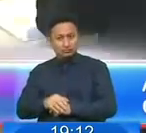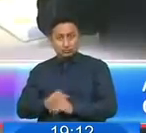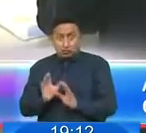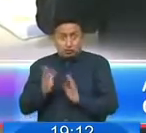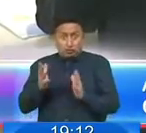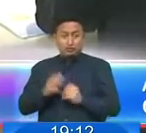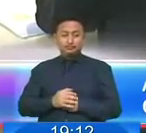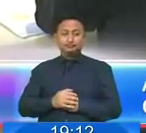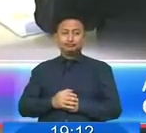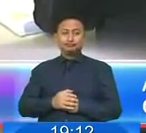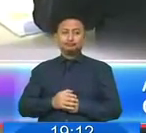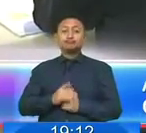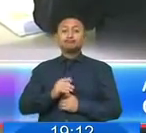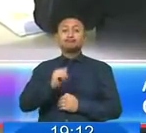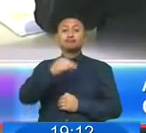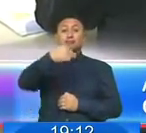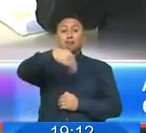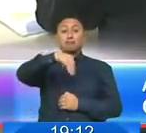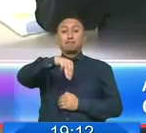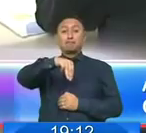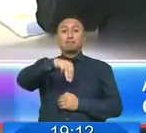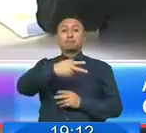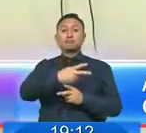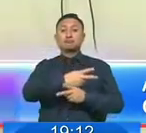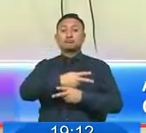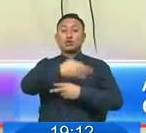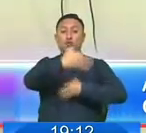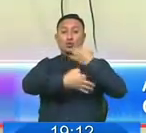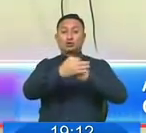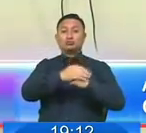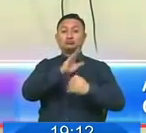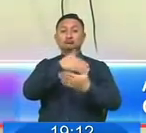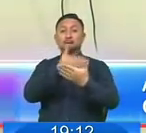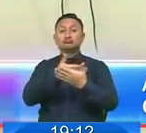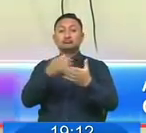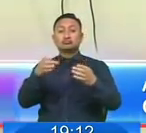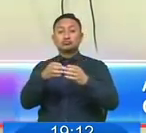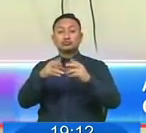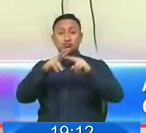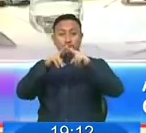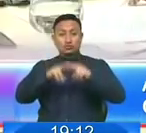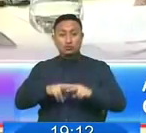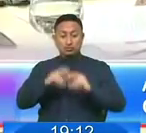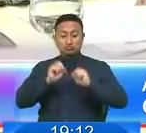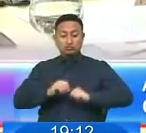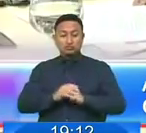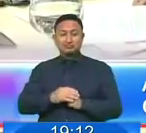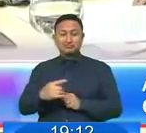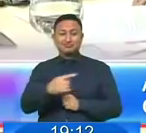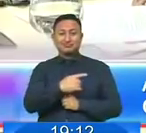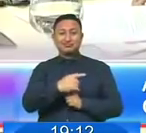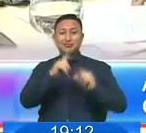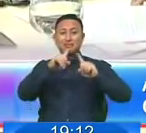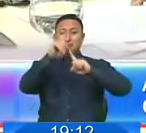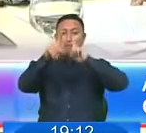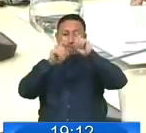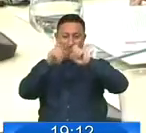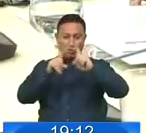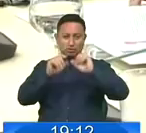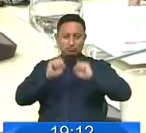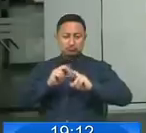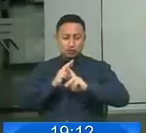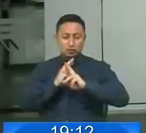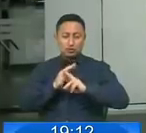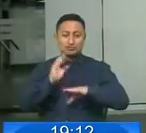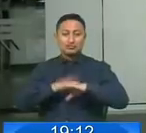manera. Este miércoles el Pleno del Consejo de la Judicatura acudió hasta la Comisión de Fiscalización para responder ante las inquietudes de los legisladores